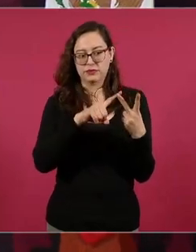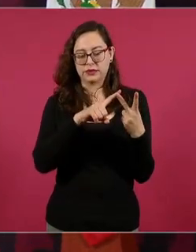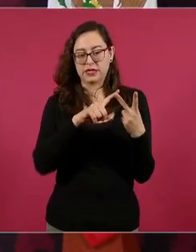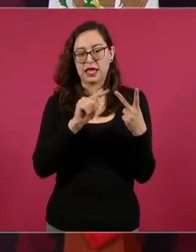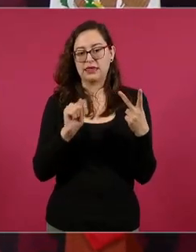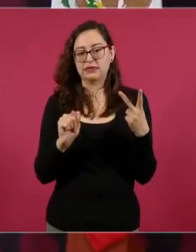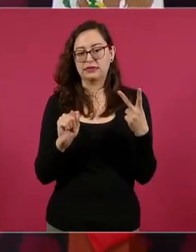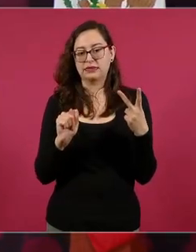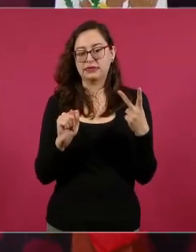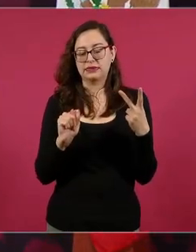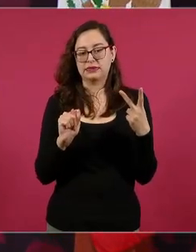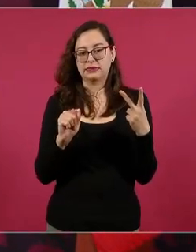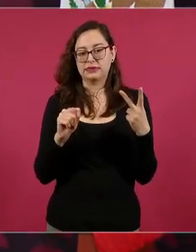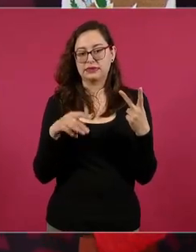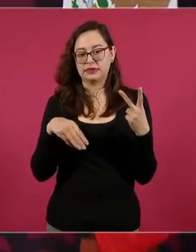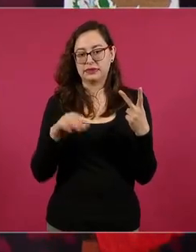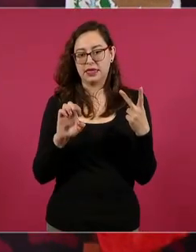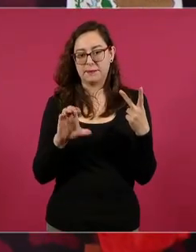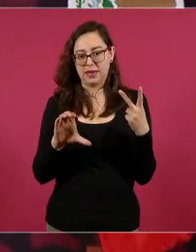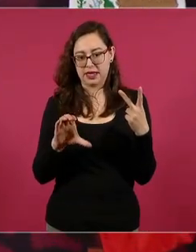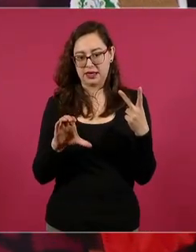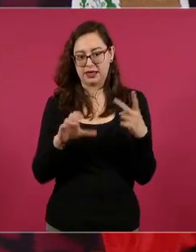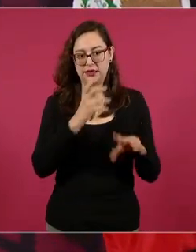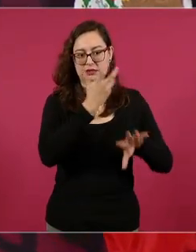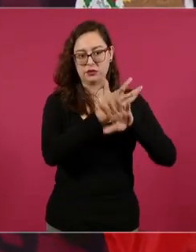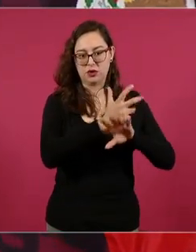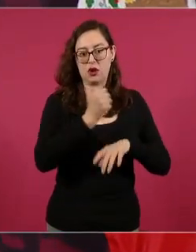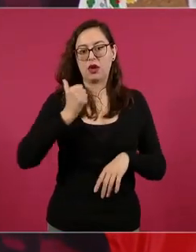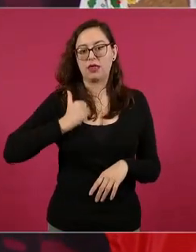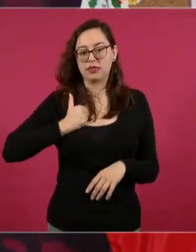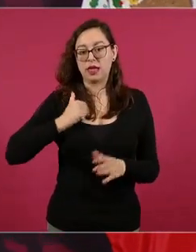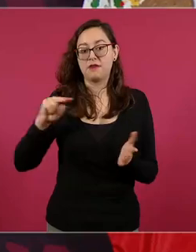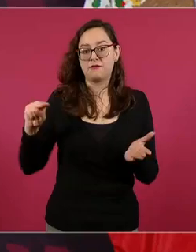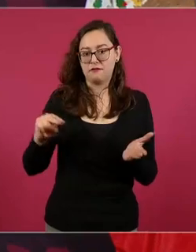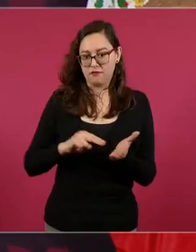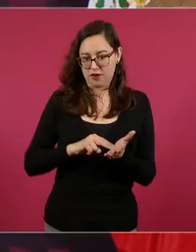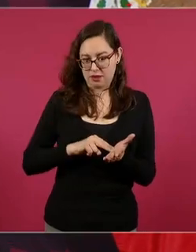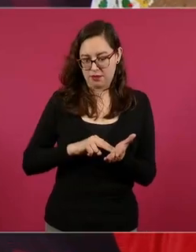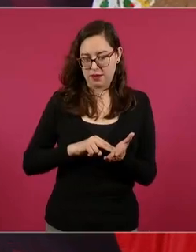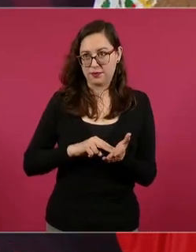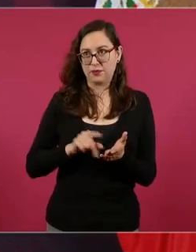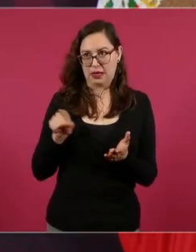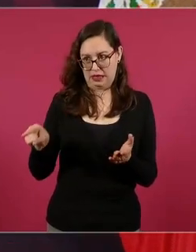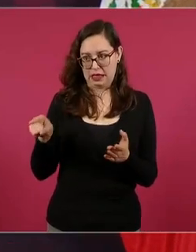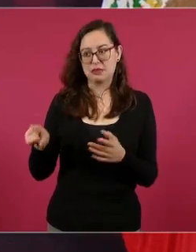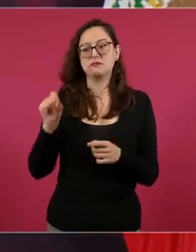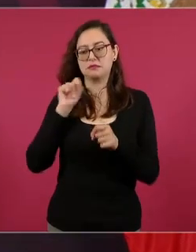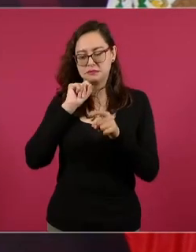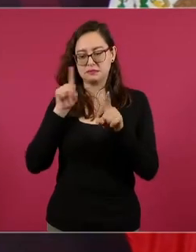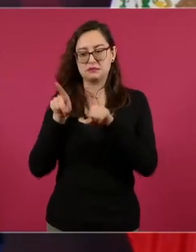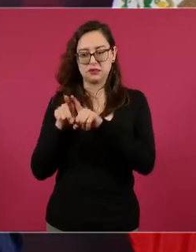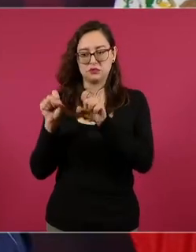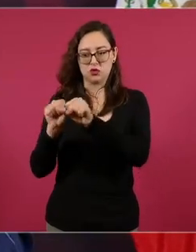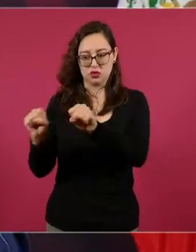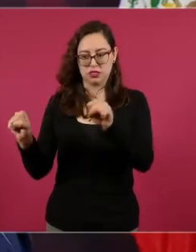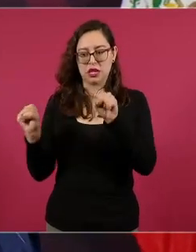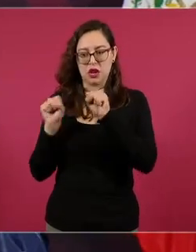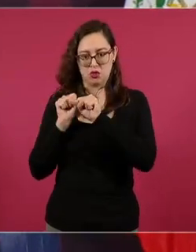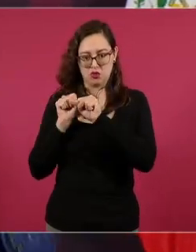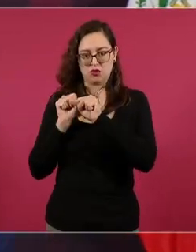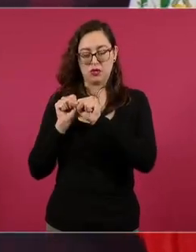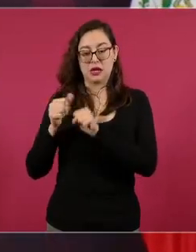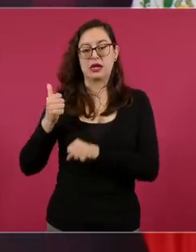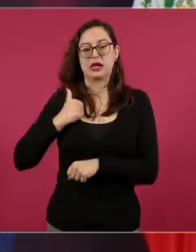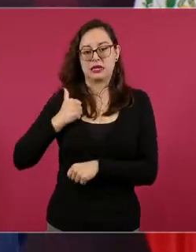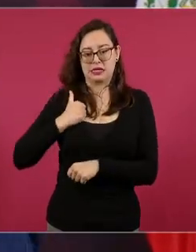tratado de libre comercio, cuando se cerró la negociación, que vinieron los negociadores de